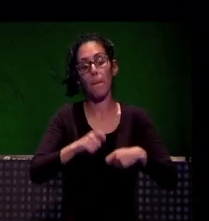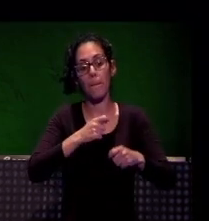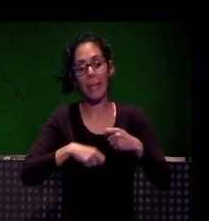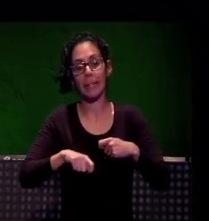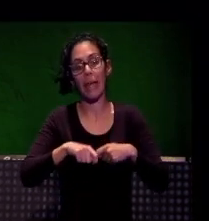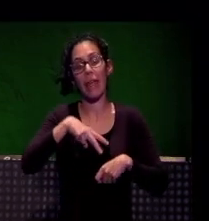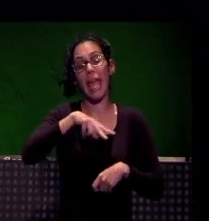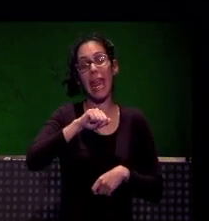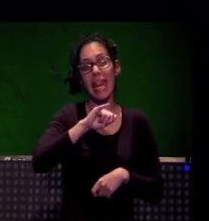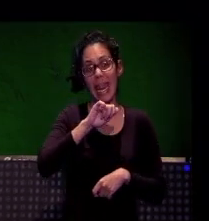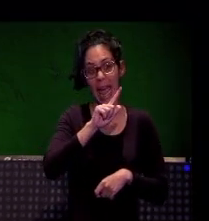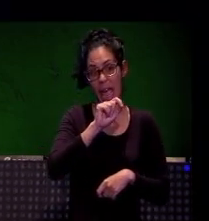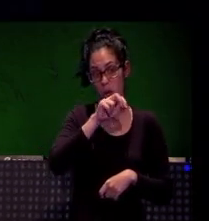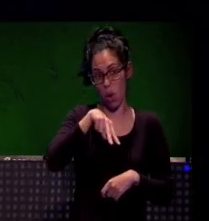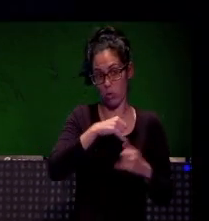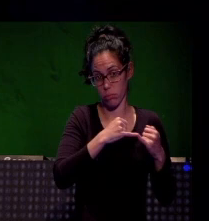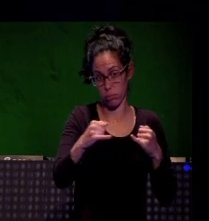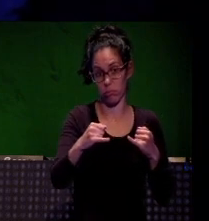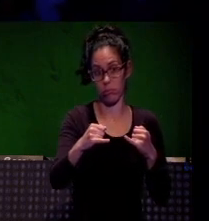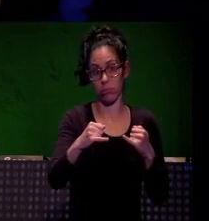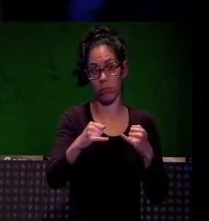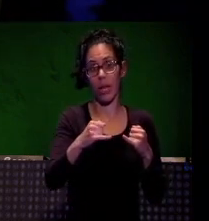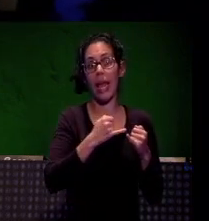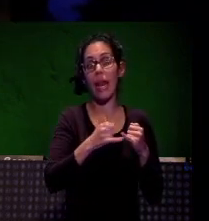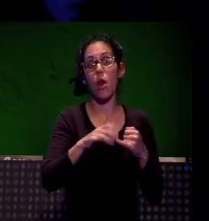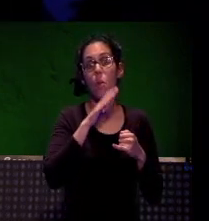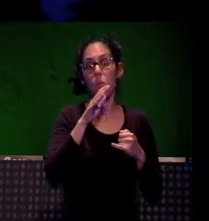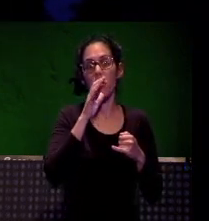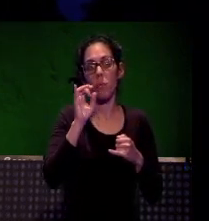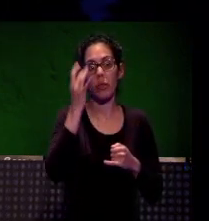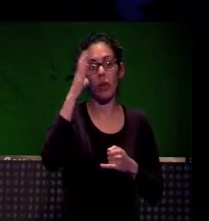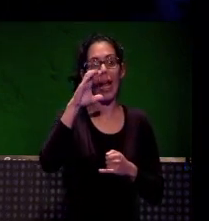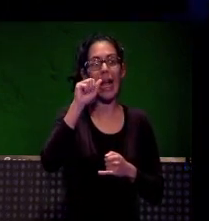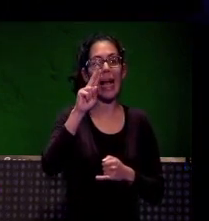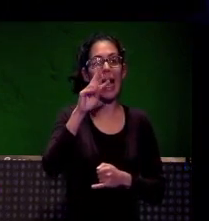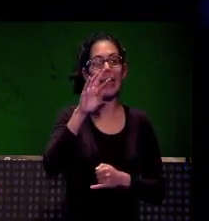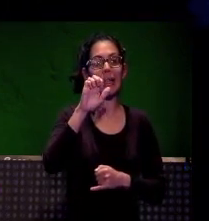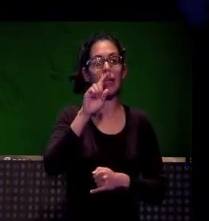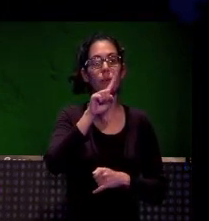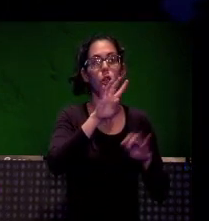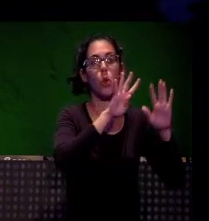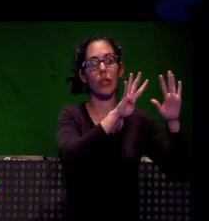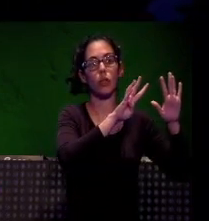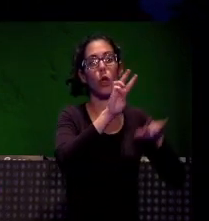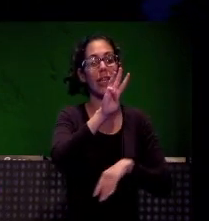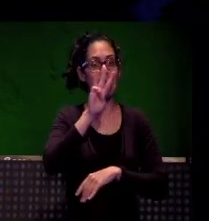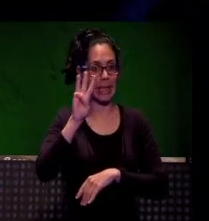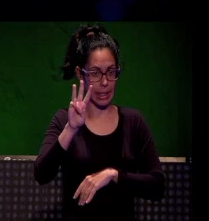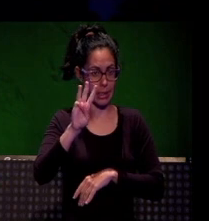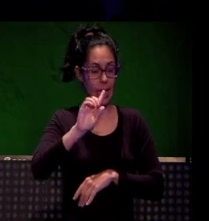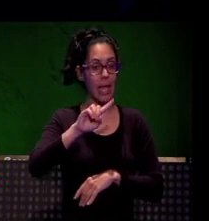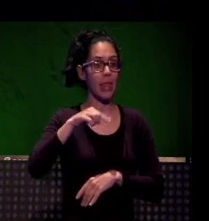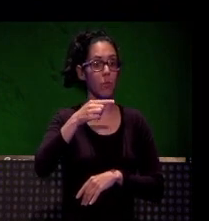de nylon porque pues porque el nylon lo había inventado en talca reuters en 1933 y luego lo